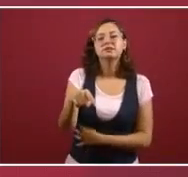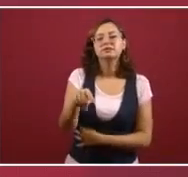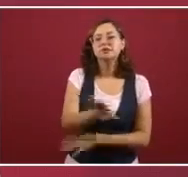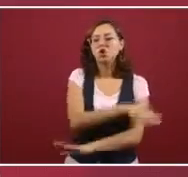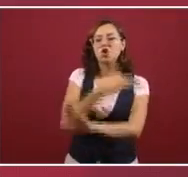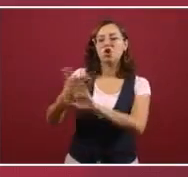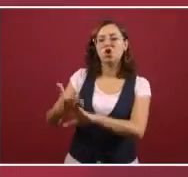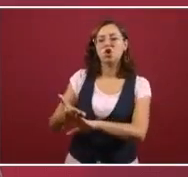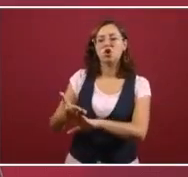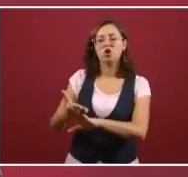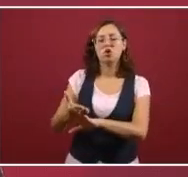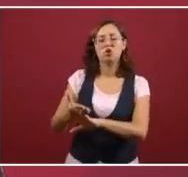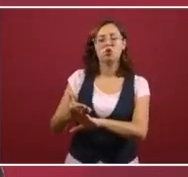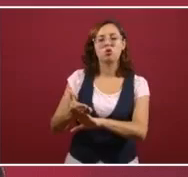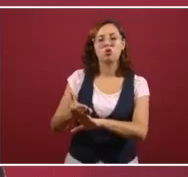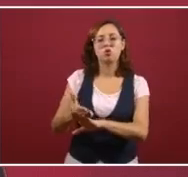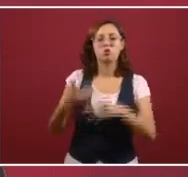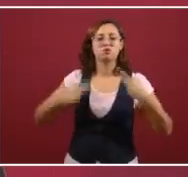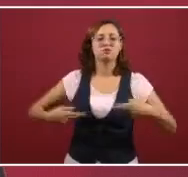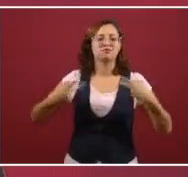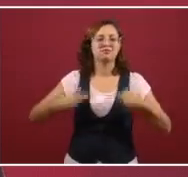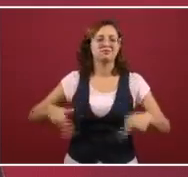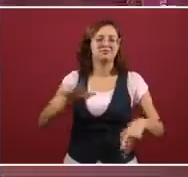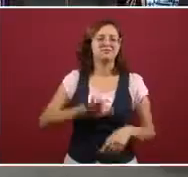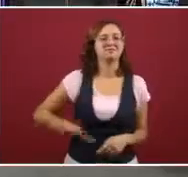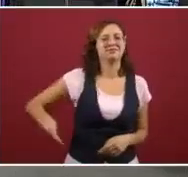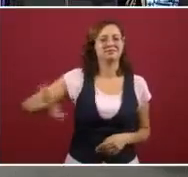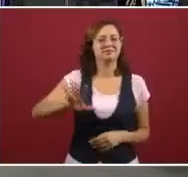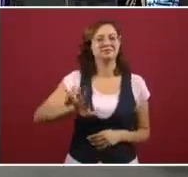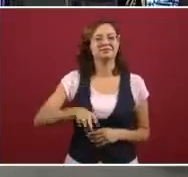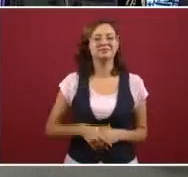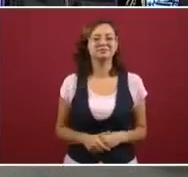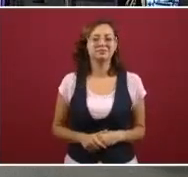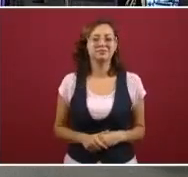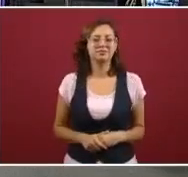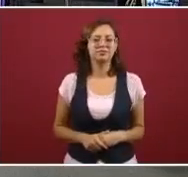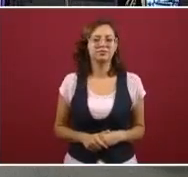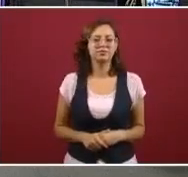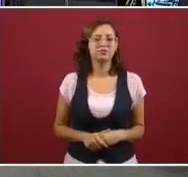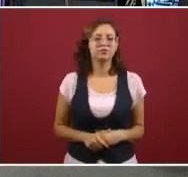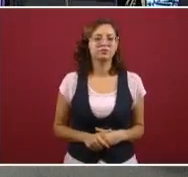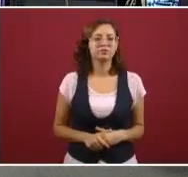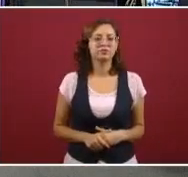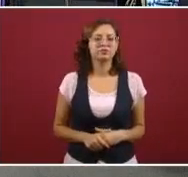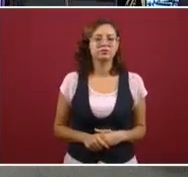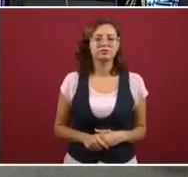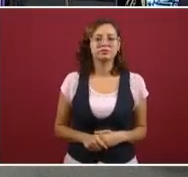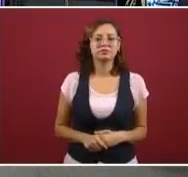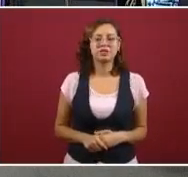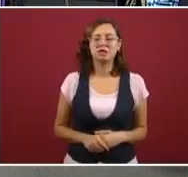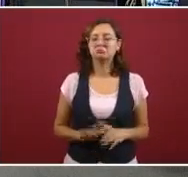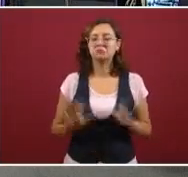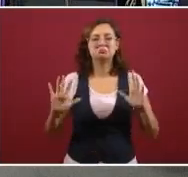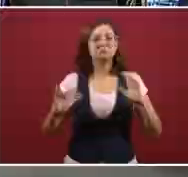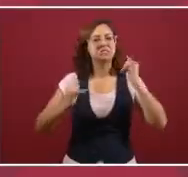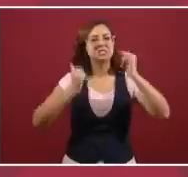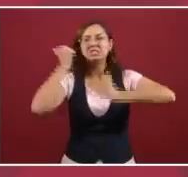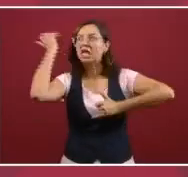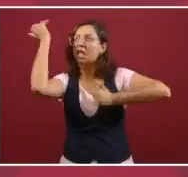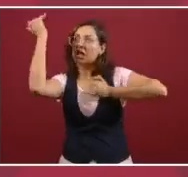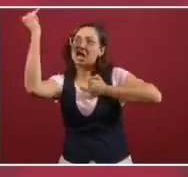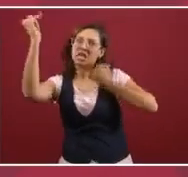afectar a la gente, bajo cualquier consideración. Estaba de